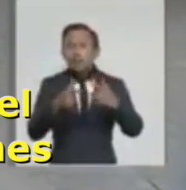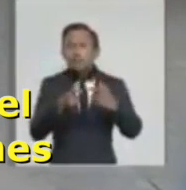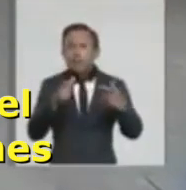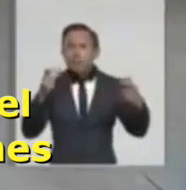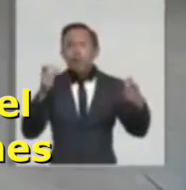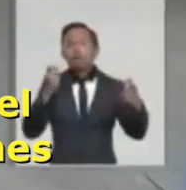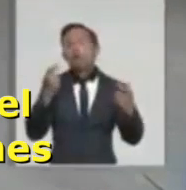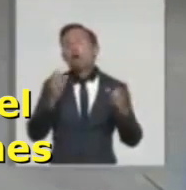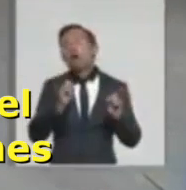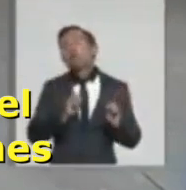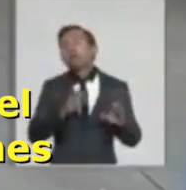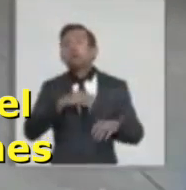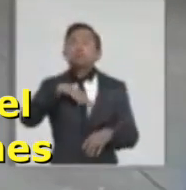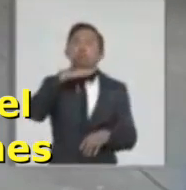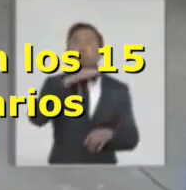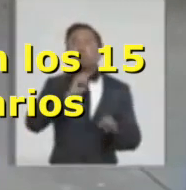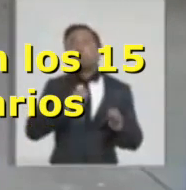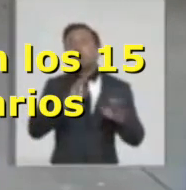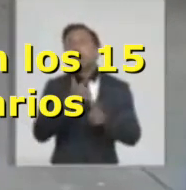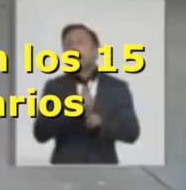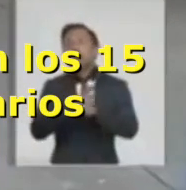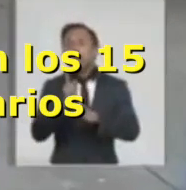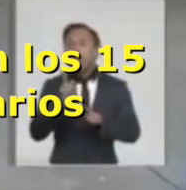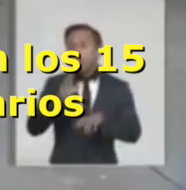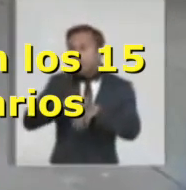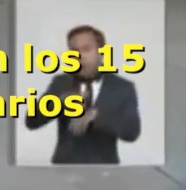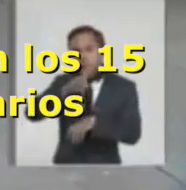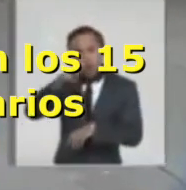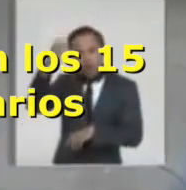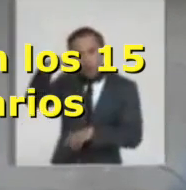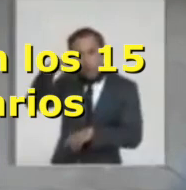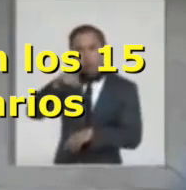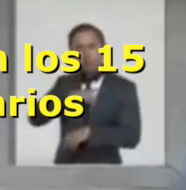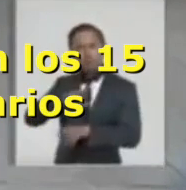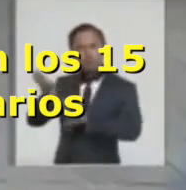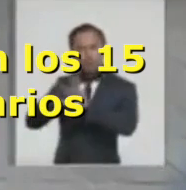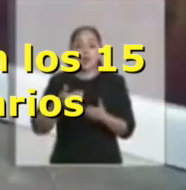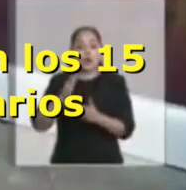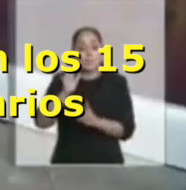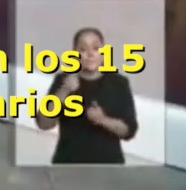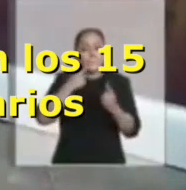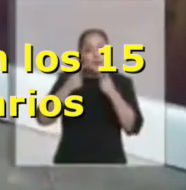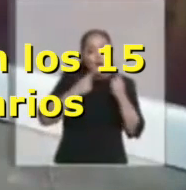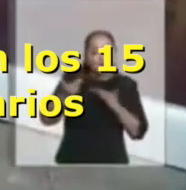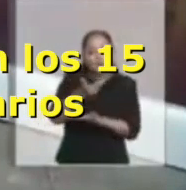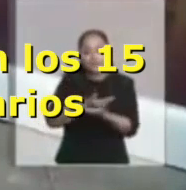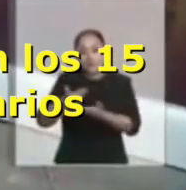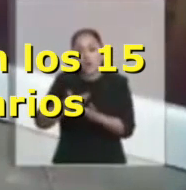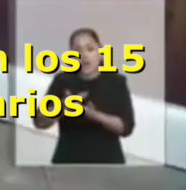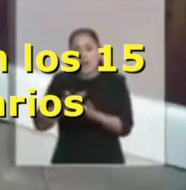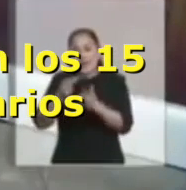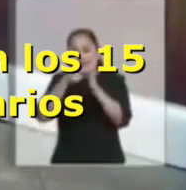electoral alcanzó 2.7 millones de visualizaciones y un millón de horas vistas en los 15 canales de noticias